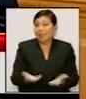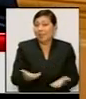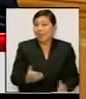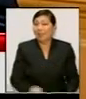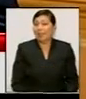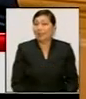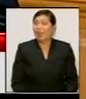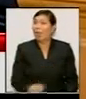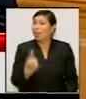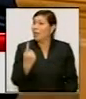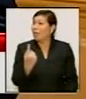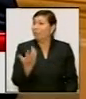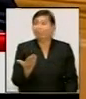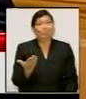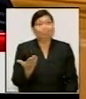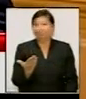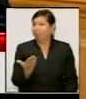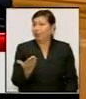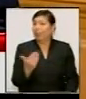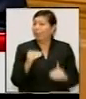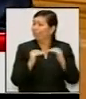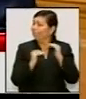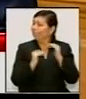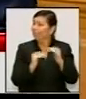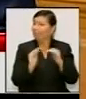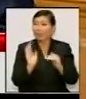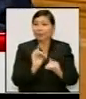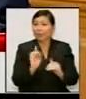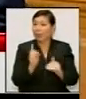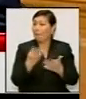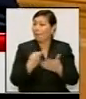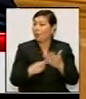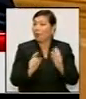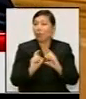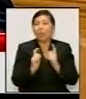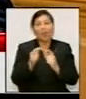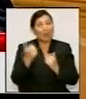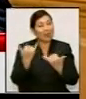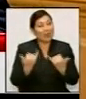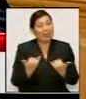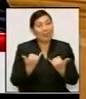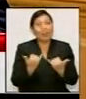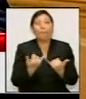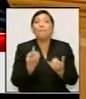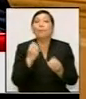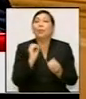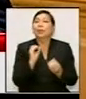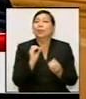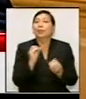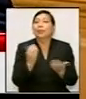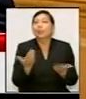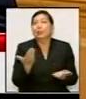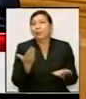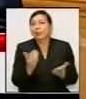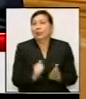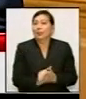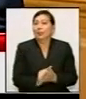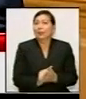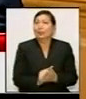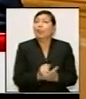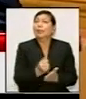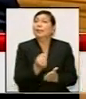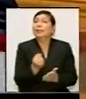indudablemente que no únicamente se limita a un espacio congresal, sino por el contrario, y